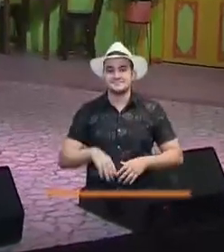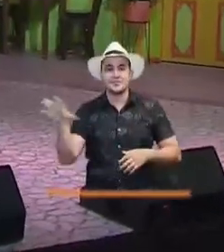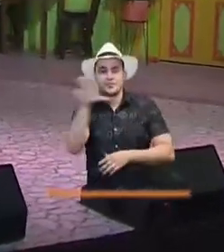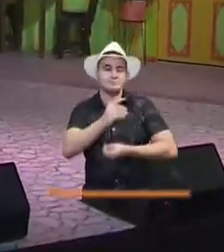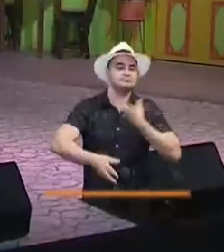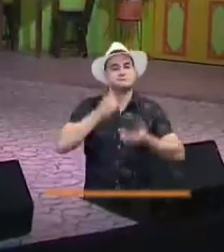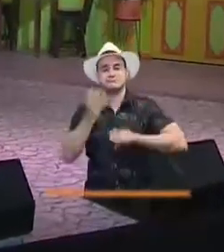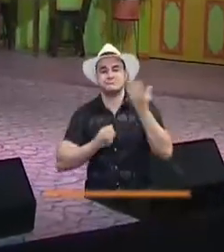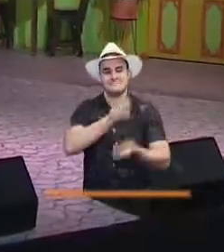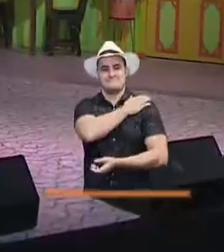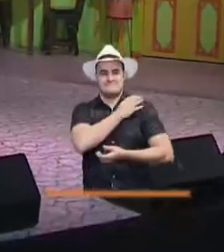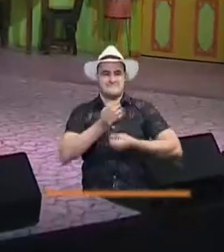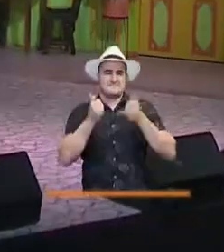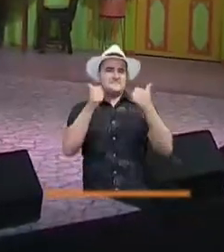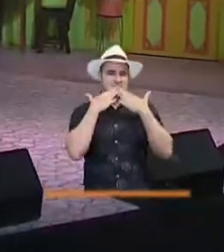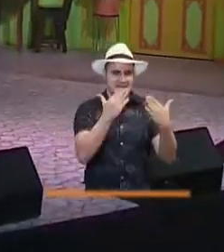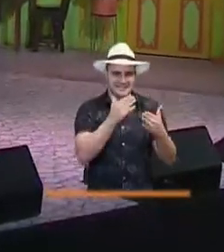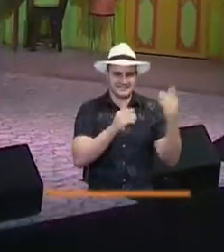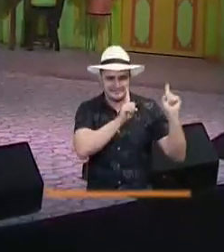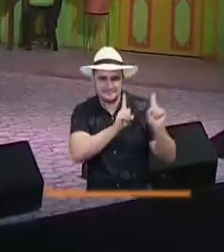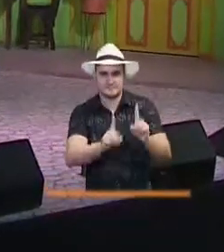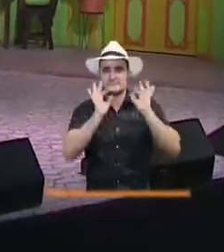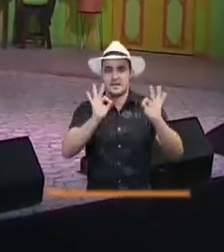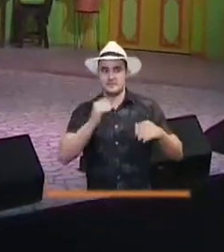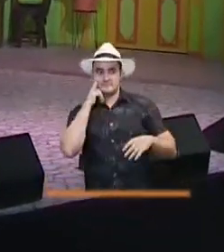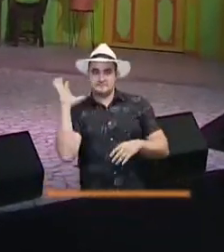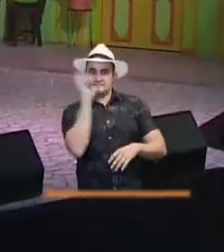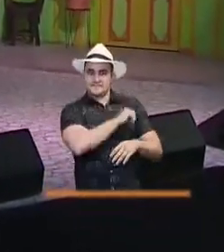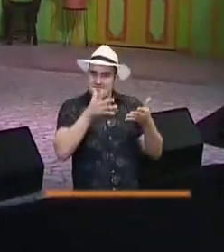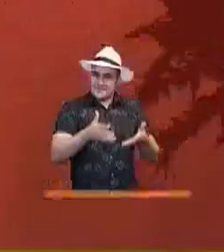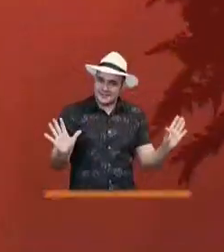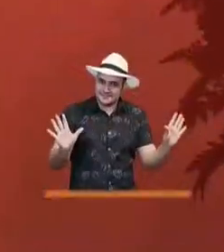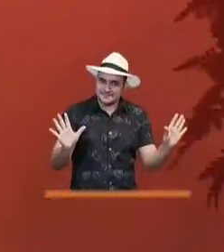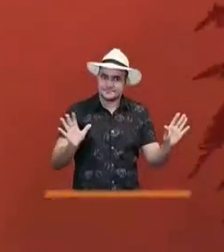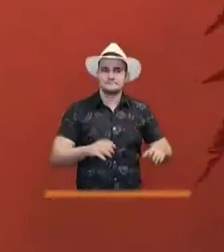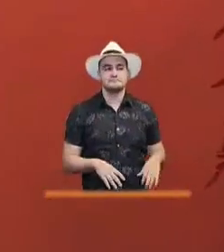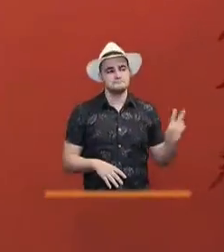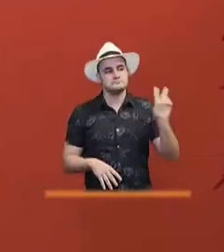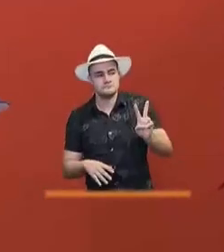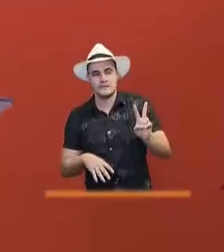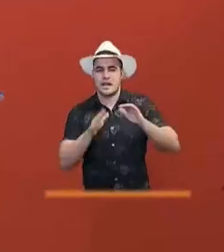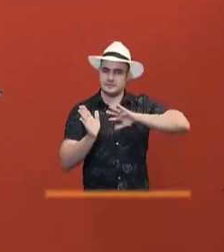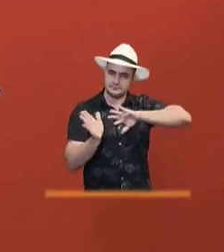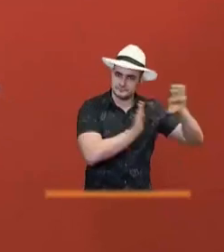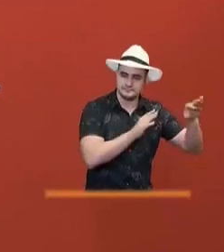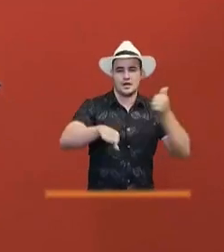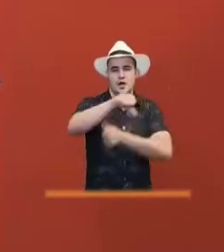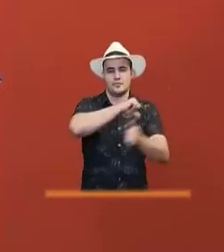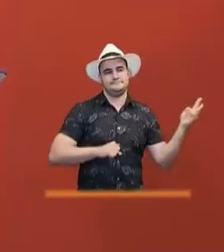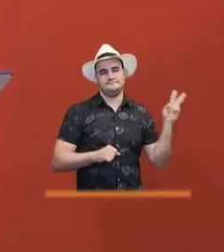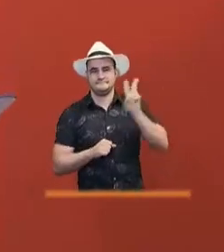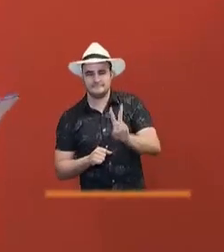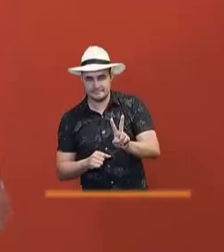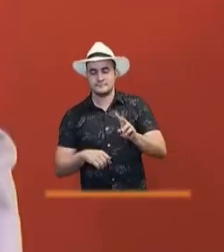muchas gracias. Termina la tanda. Es la primera. Y llamamos a la siguiente pareja para que vengan